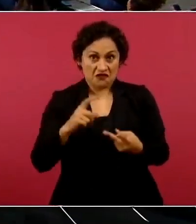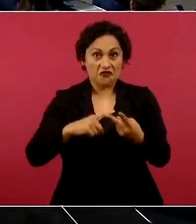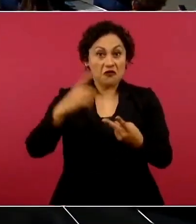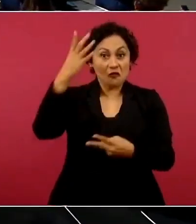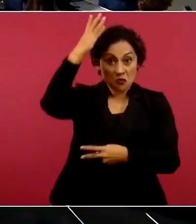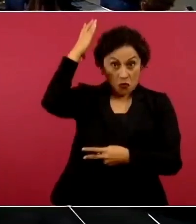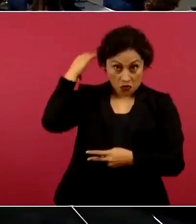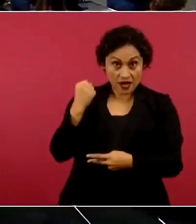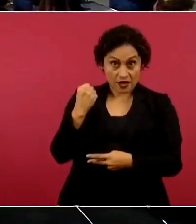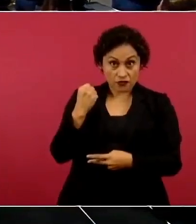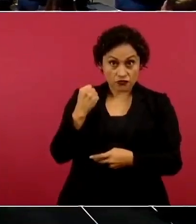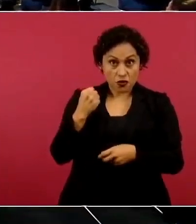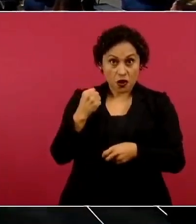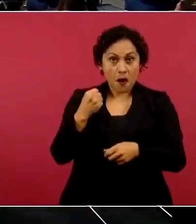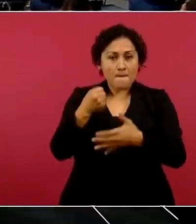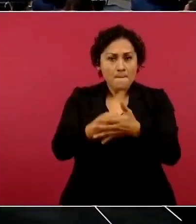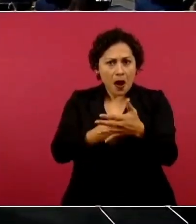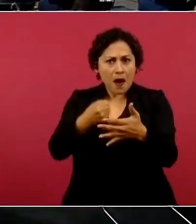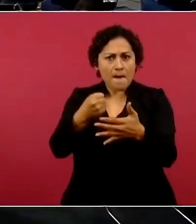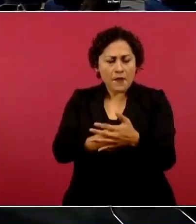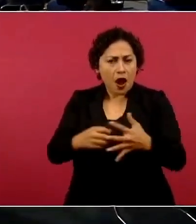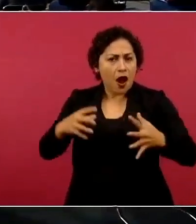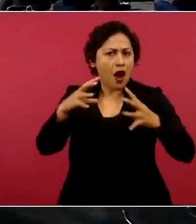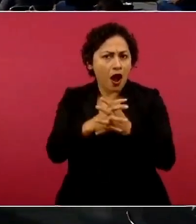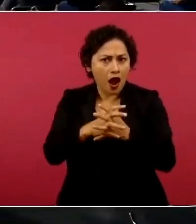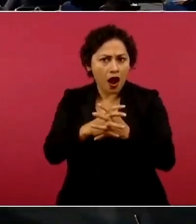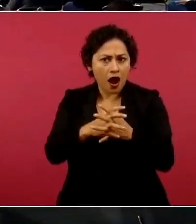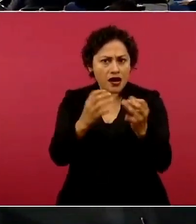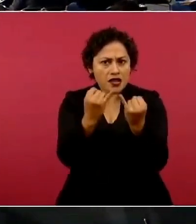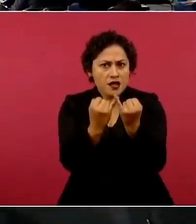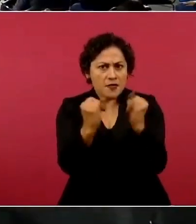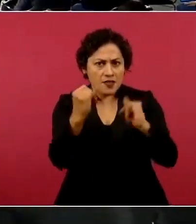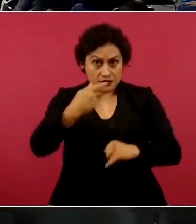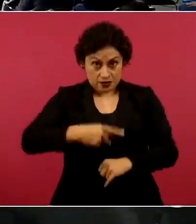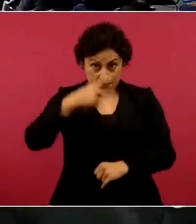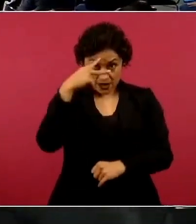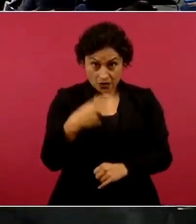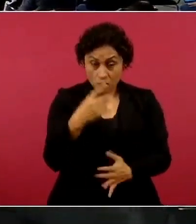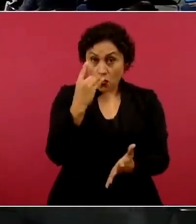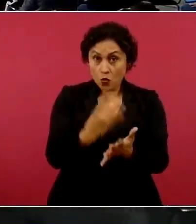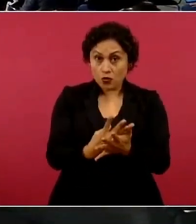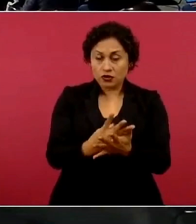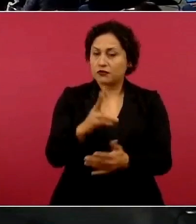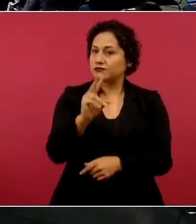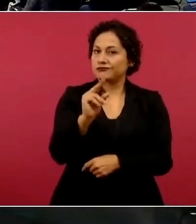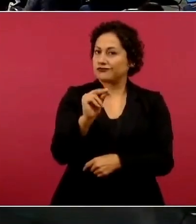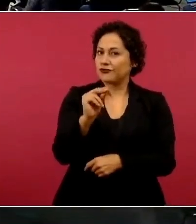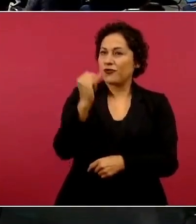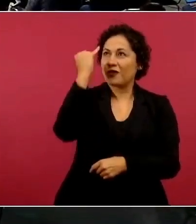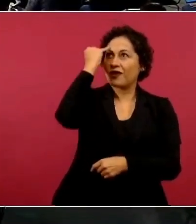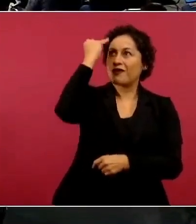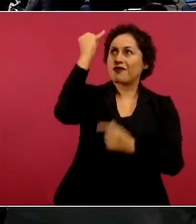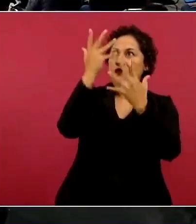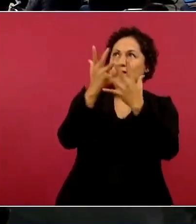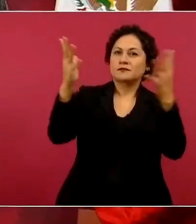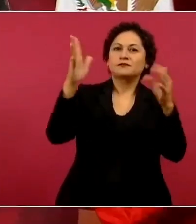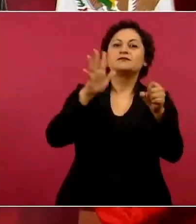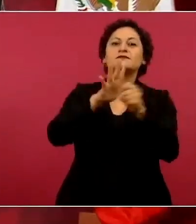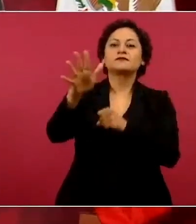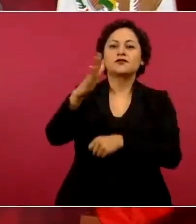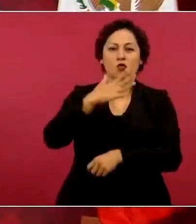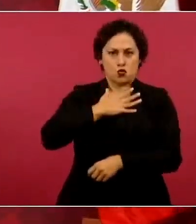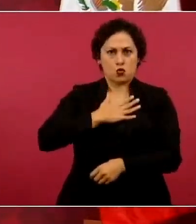por la independencia de México, luchan por la justicia, y eso no se da